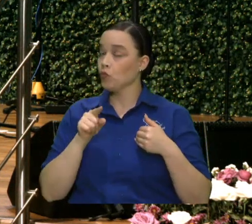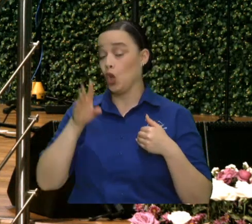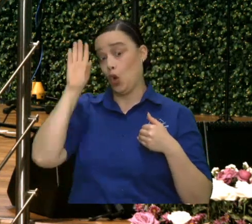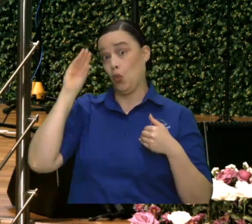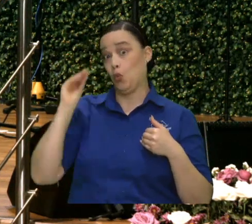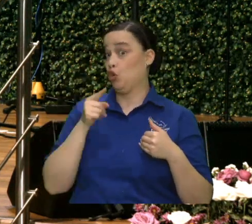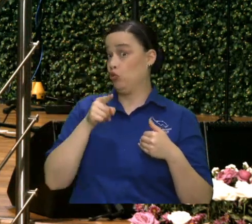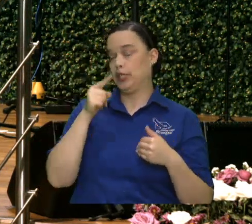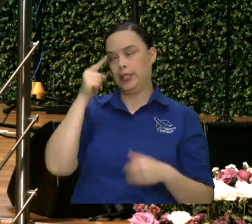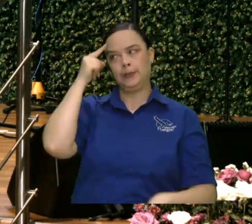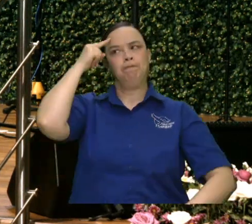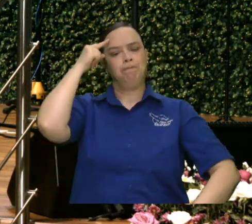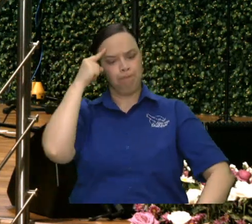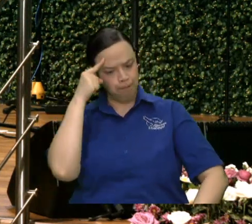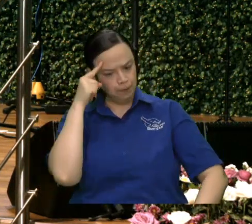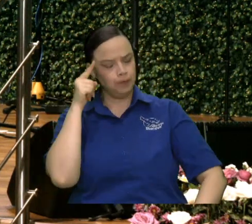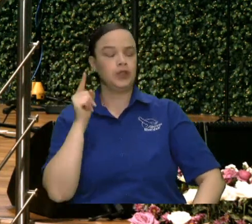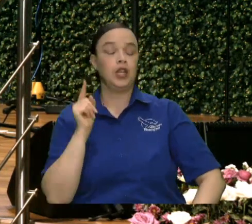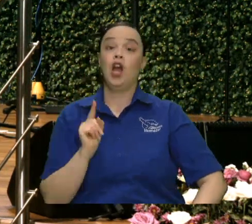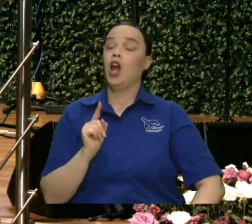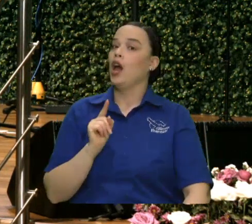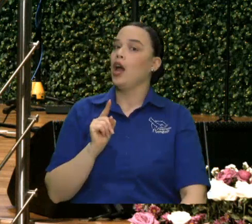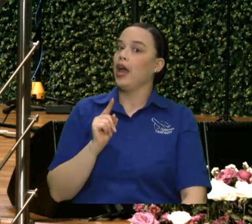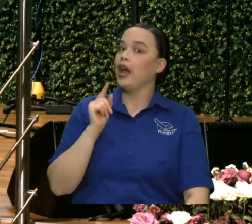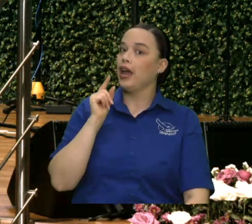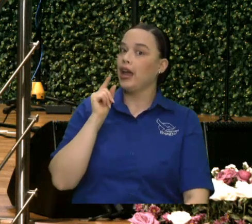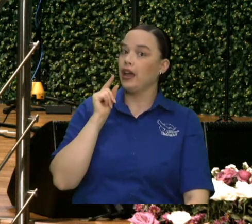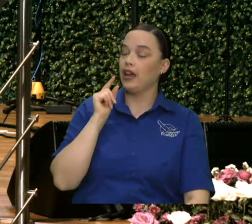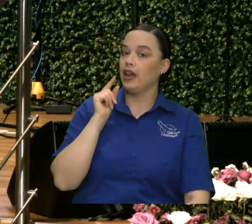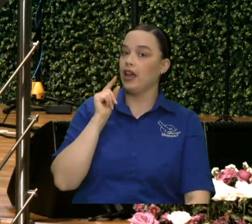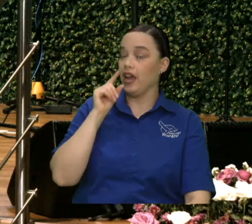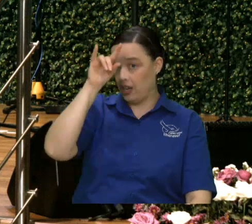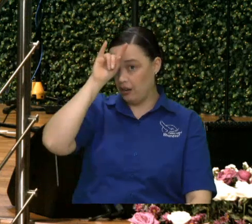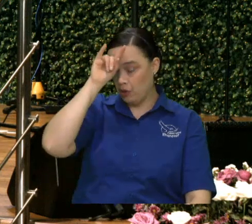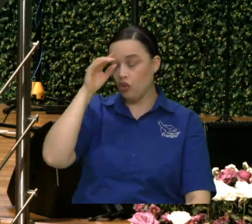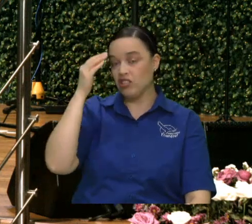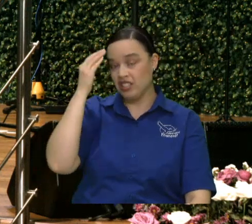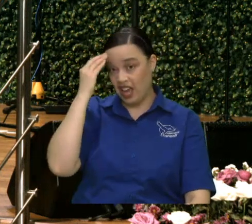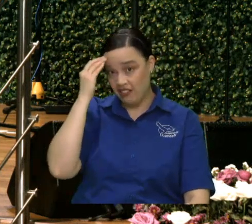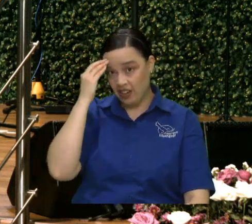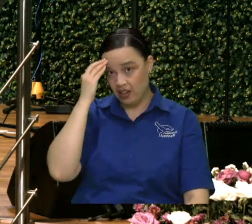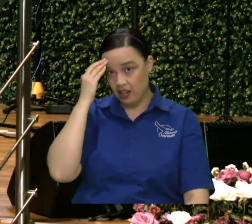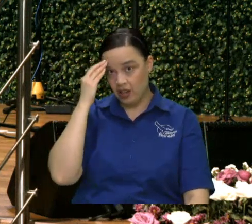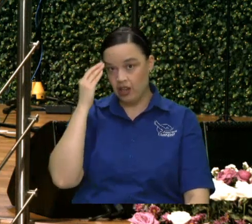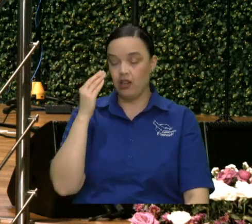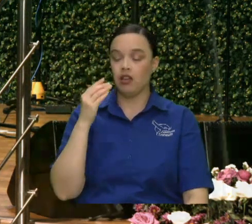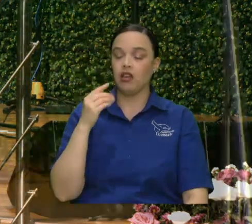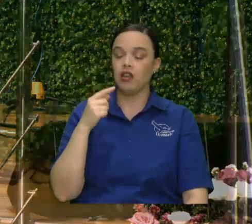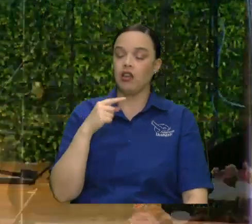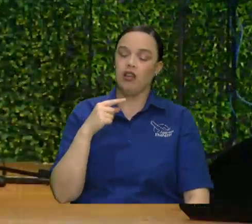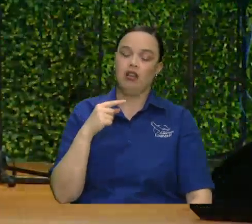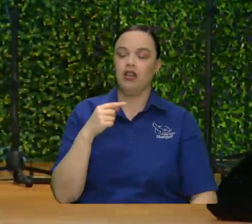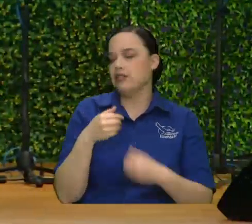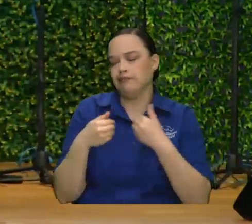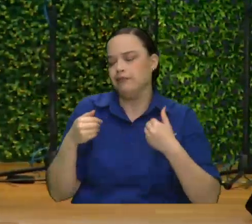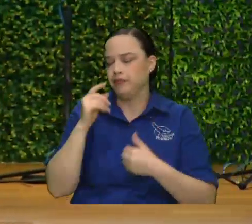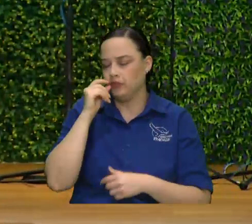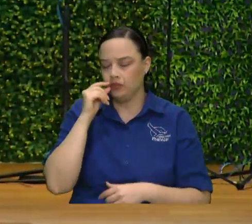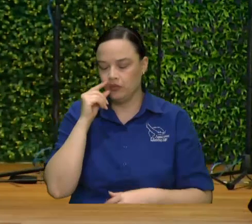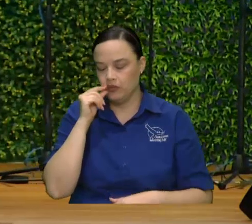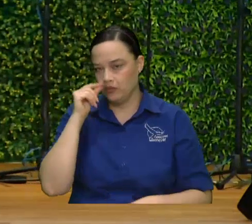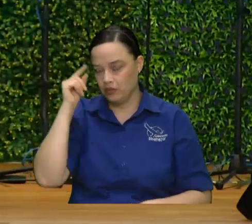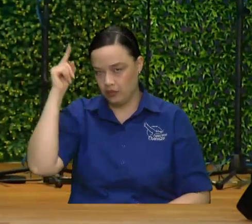quiso alejarse él sabe que lo tiene en su mano amén bueno él la antítesis de esto